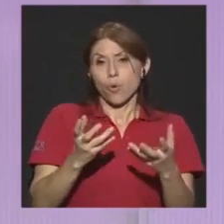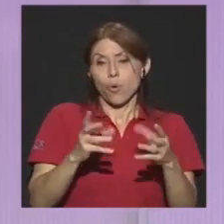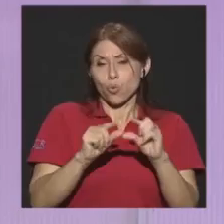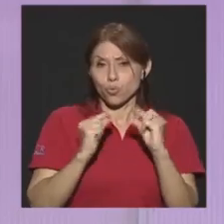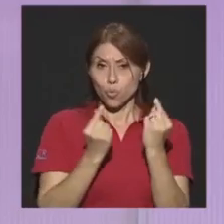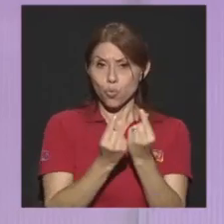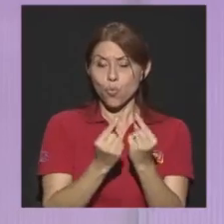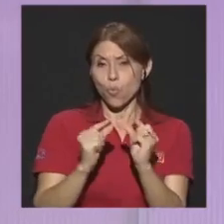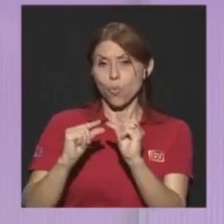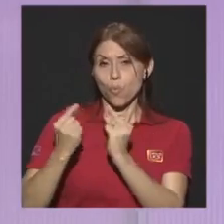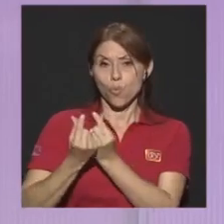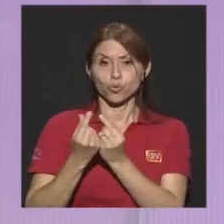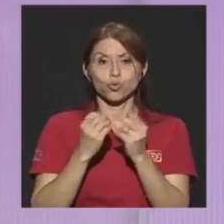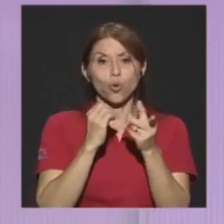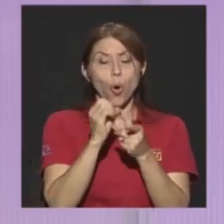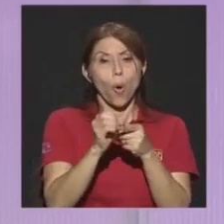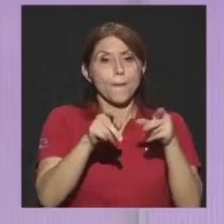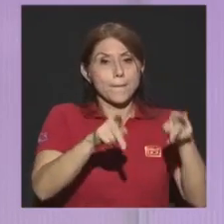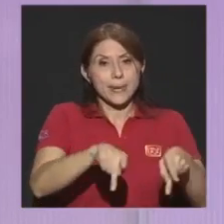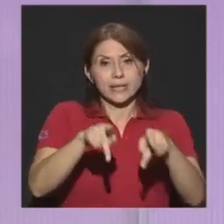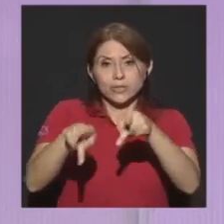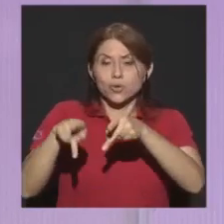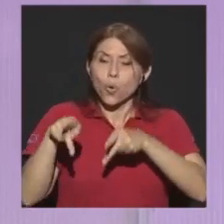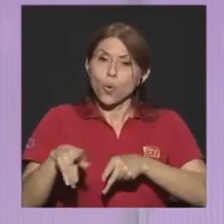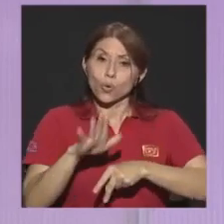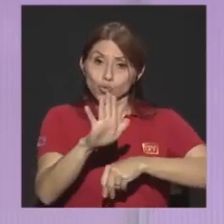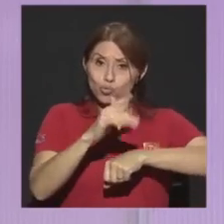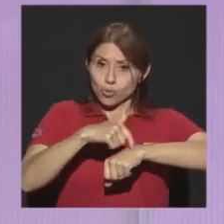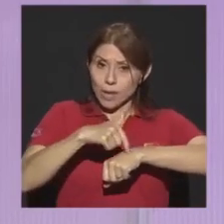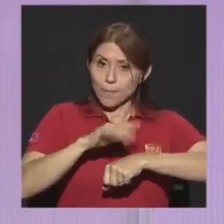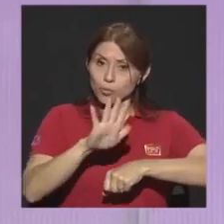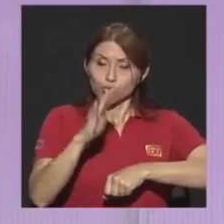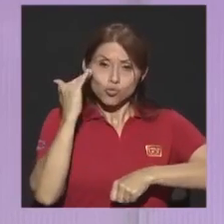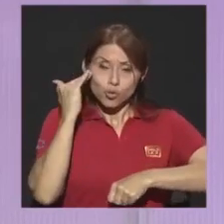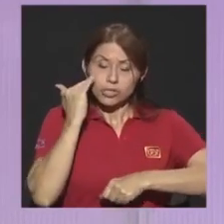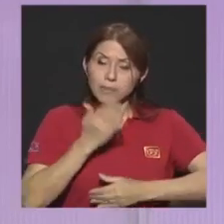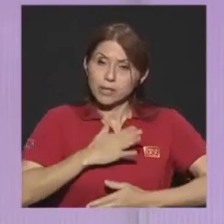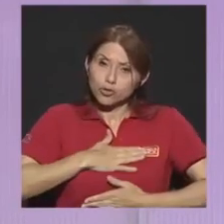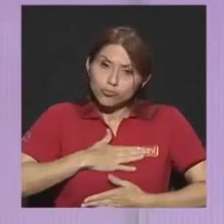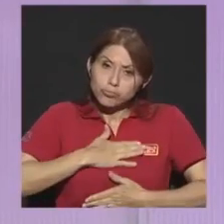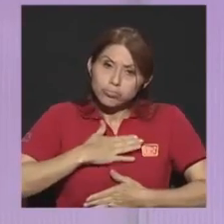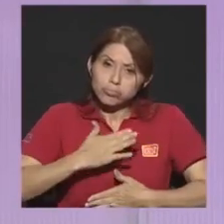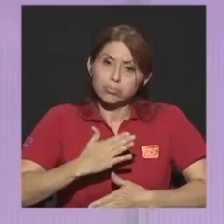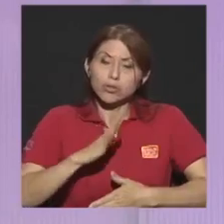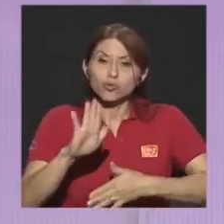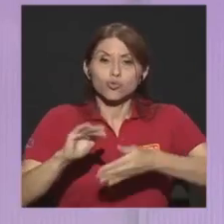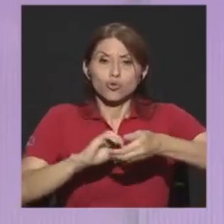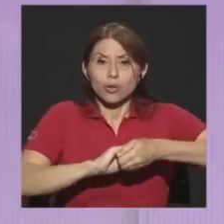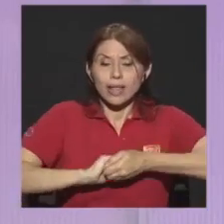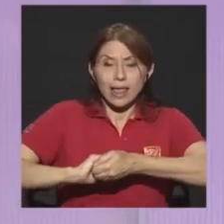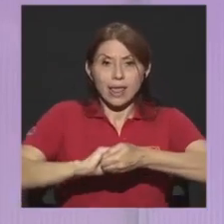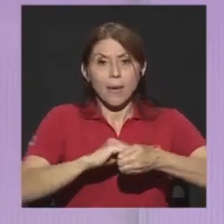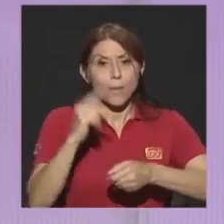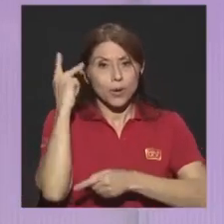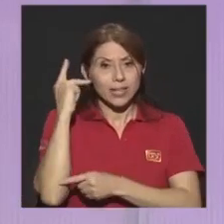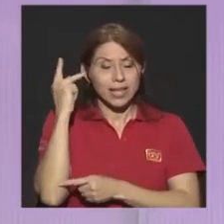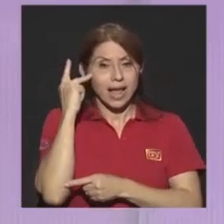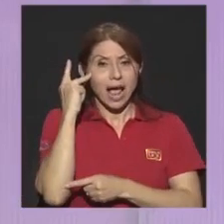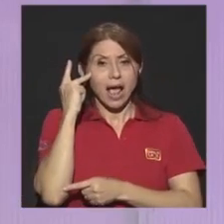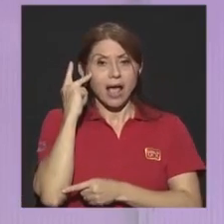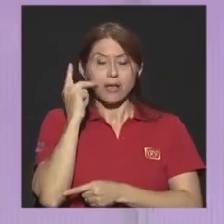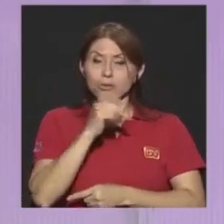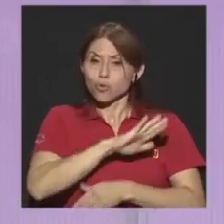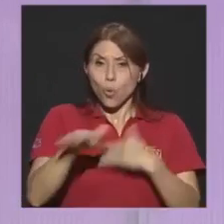aportan su tiempo, sus conocimientos y su solidaridad política concreta en